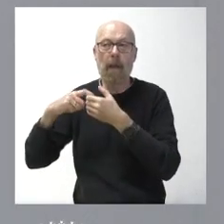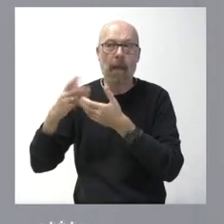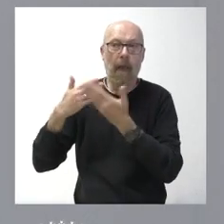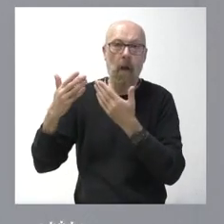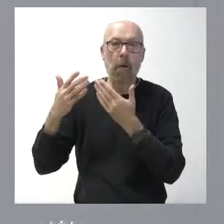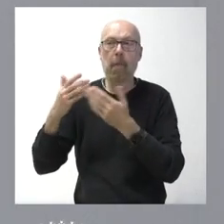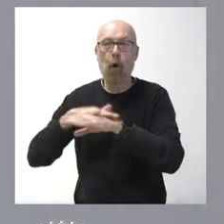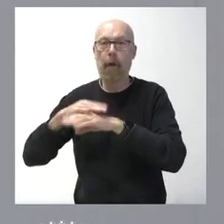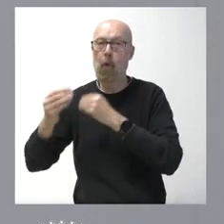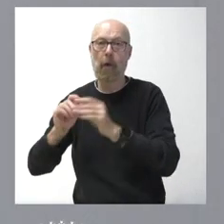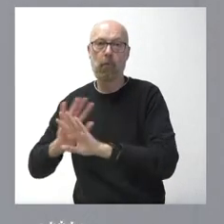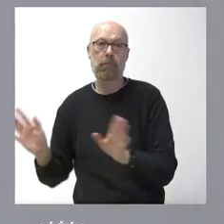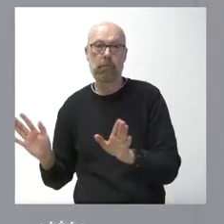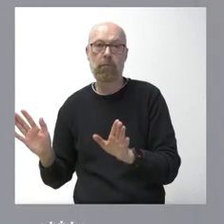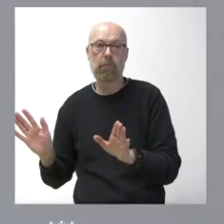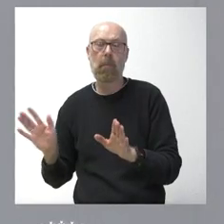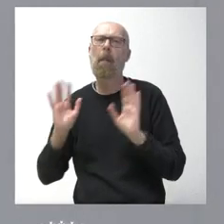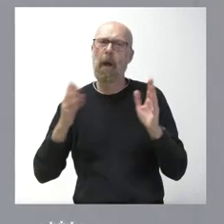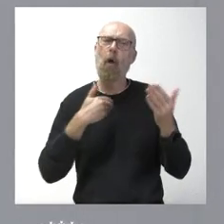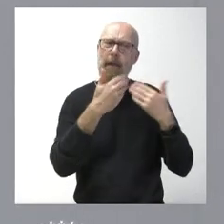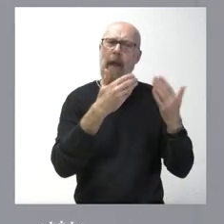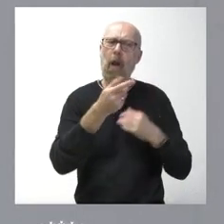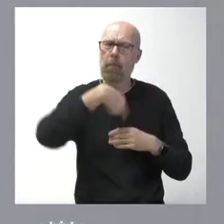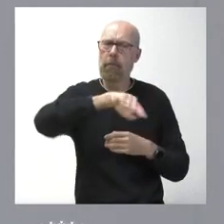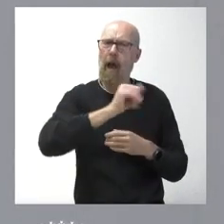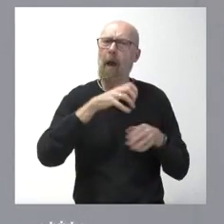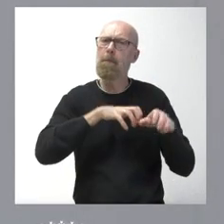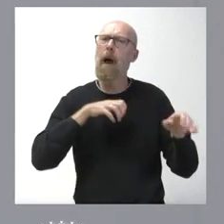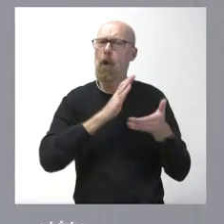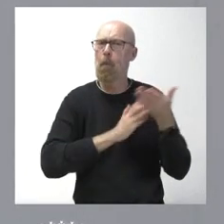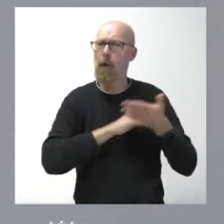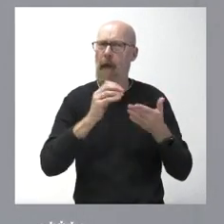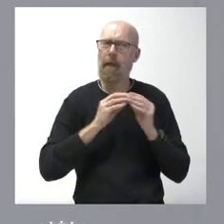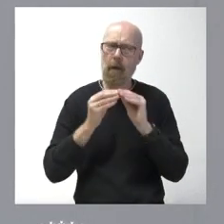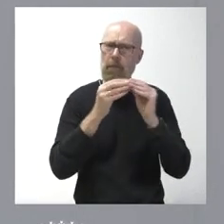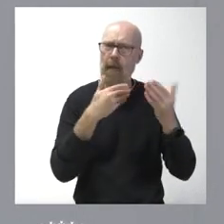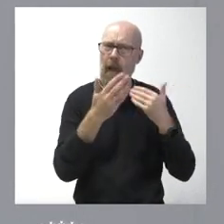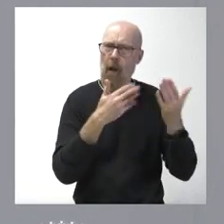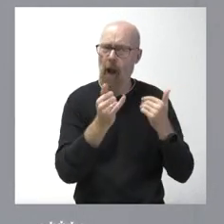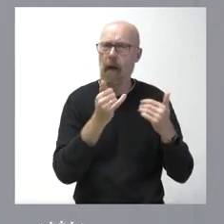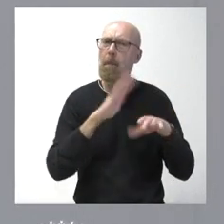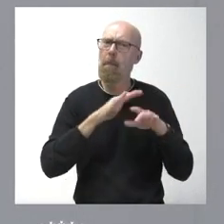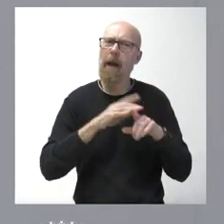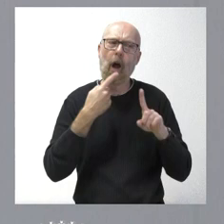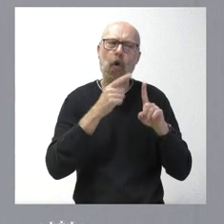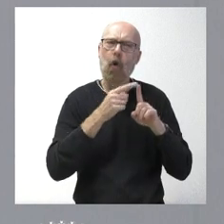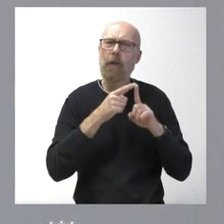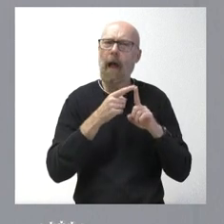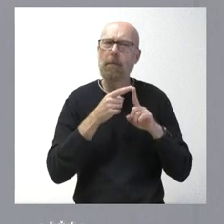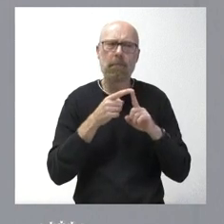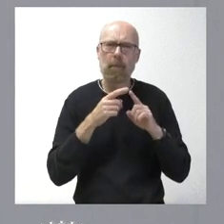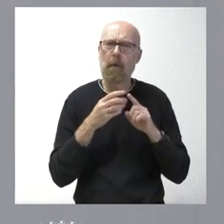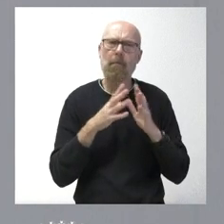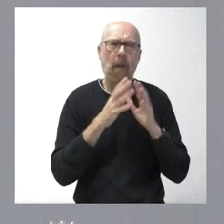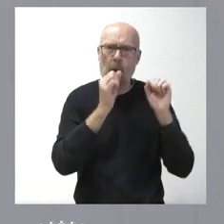ha hecho pero el diálogo existe y lo hacemos una gran mayoría de comunidades autónomas que queremos abordar cosas que nos unen que son buenas para España Y si son